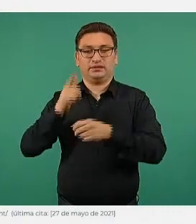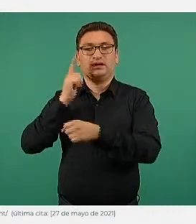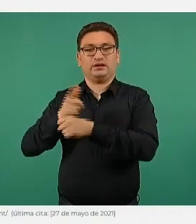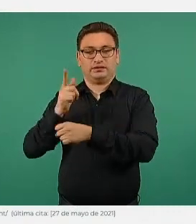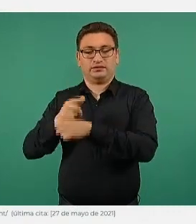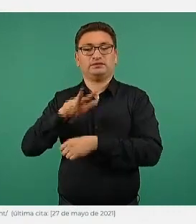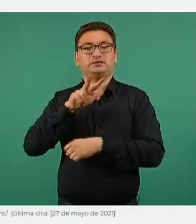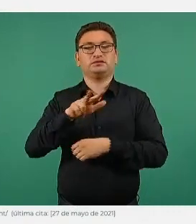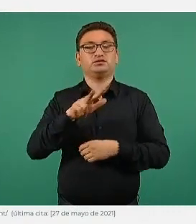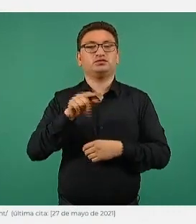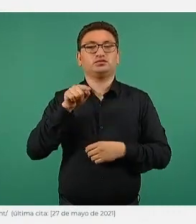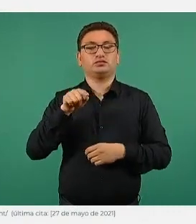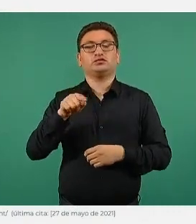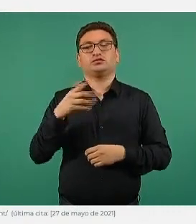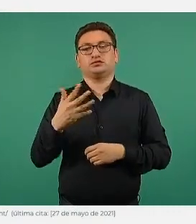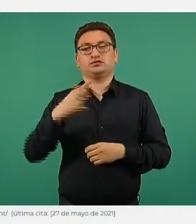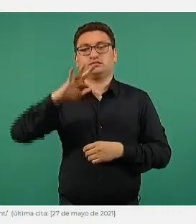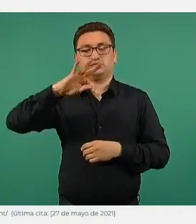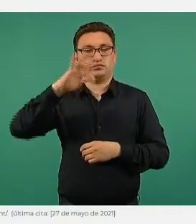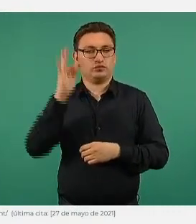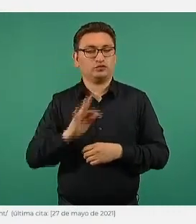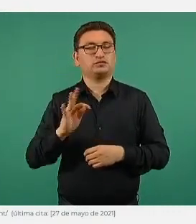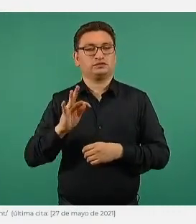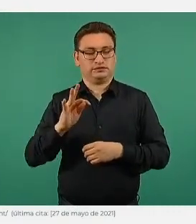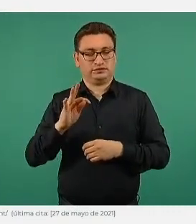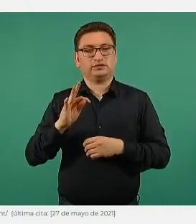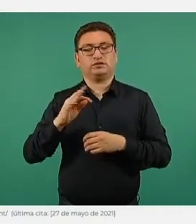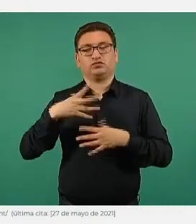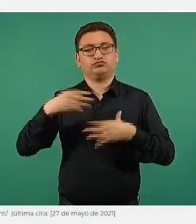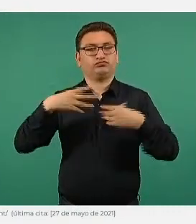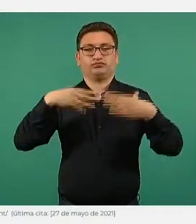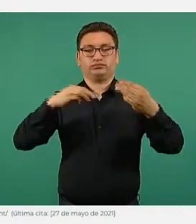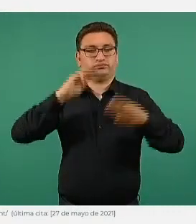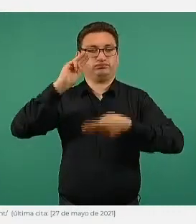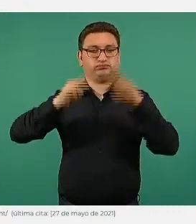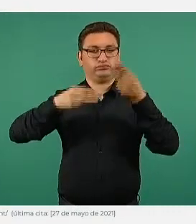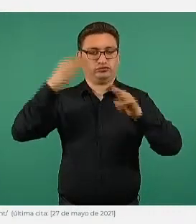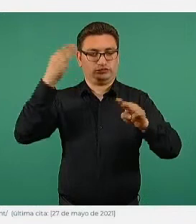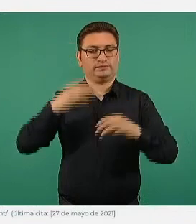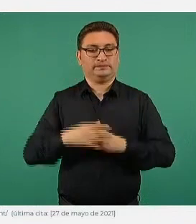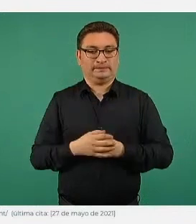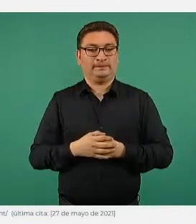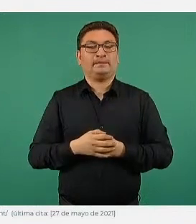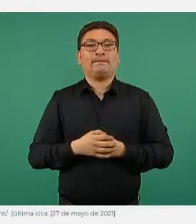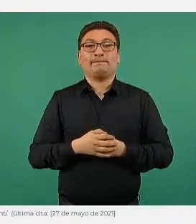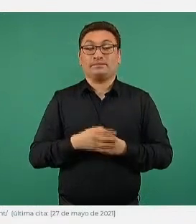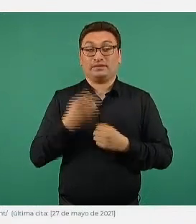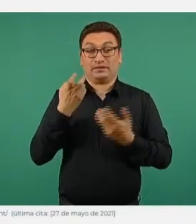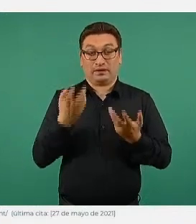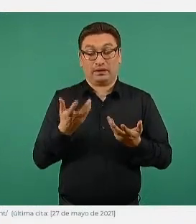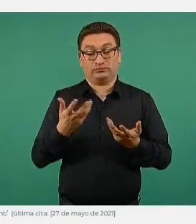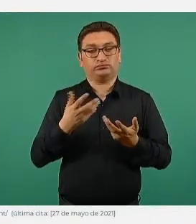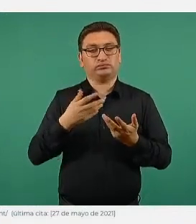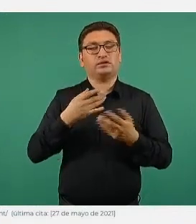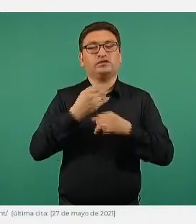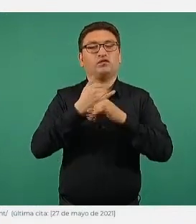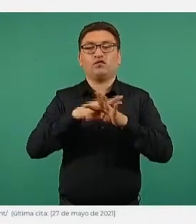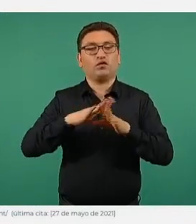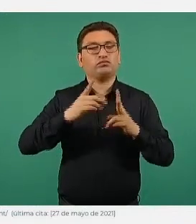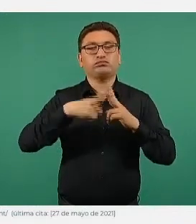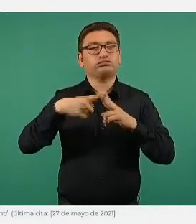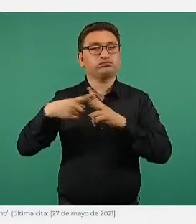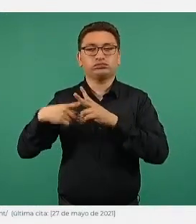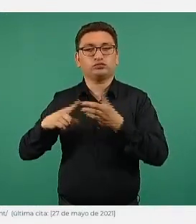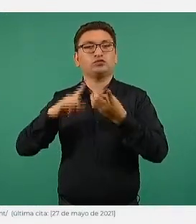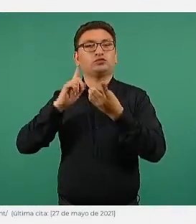el 18.5% de los casos a nivel mundial. Recordemos que todas estas cifras provienen de